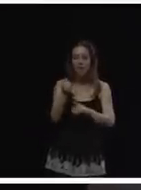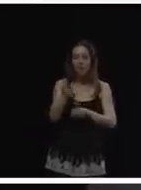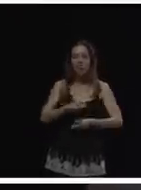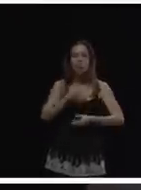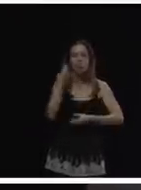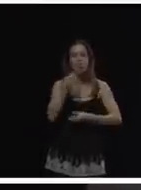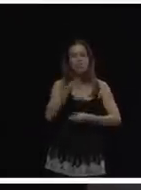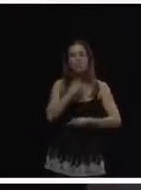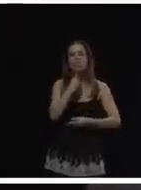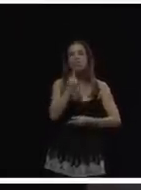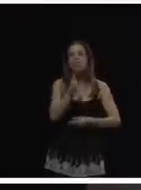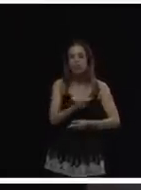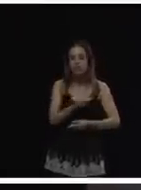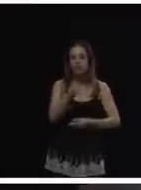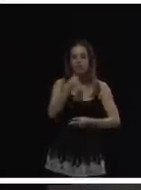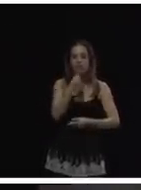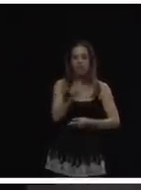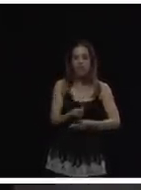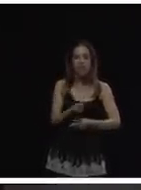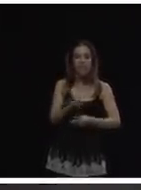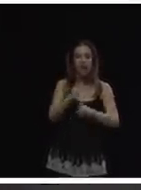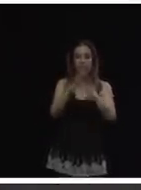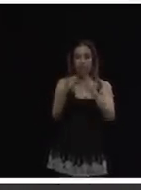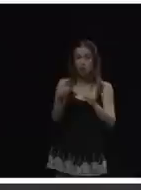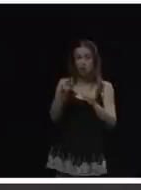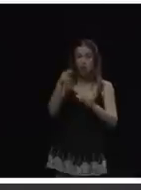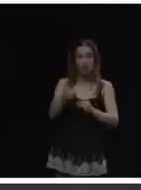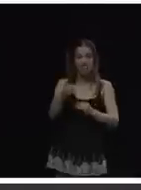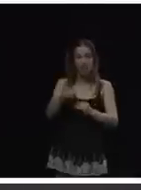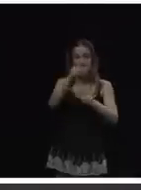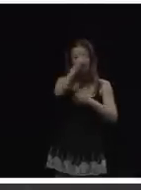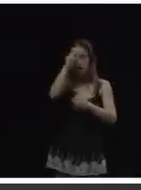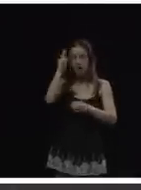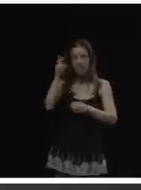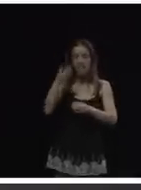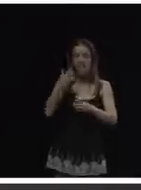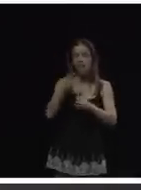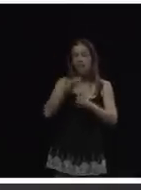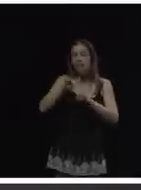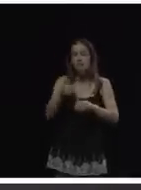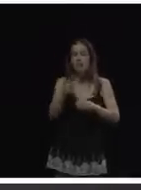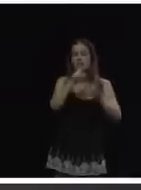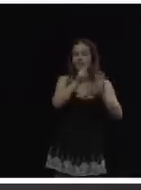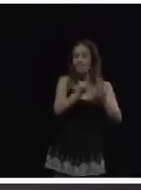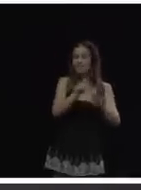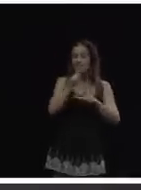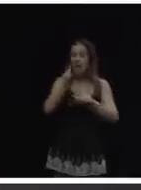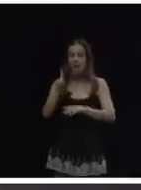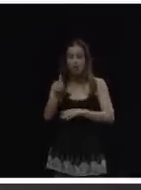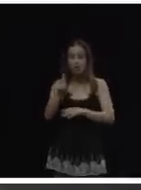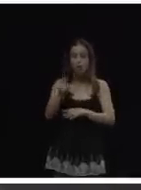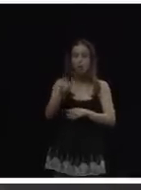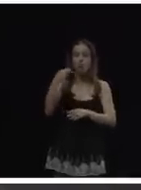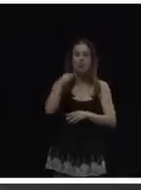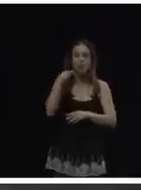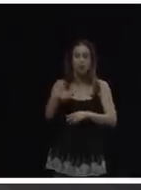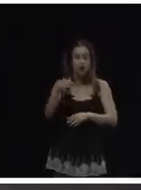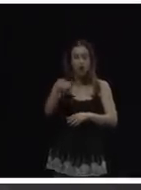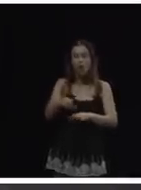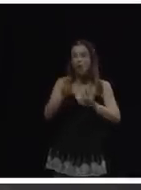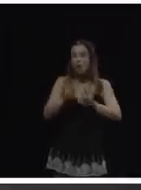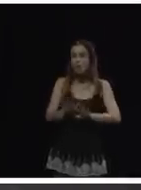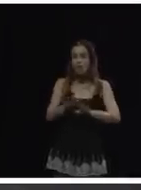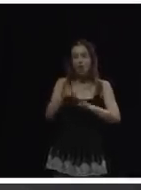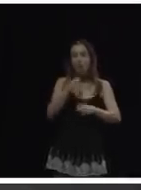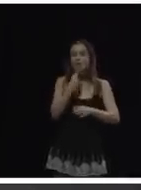Andalucía y que ha estado muda en Madrid, a pesar de los 61 diputados, pero ha tenido muy poca voz, estamos seguras, Yolanda, de que tú vas